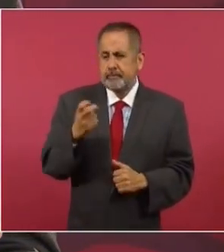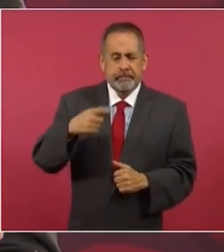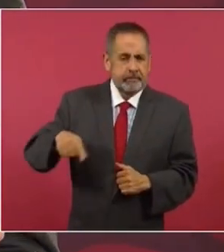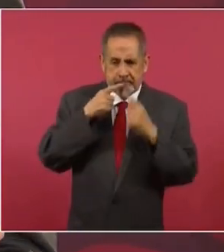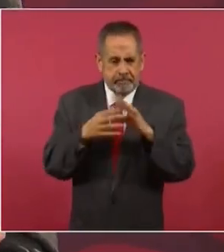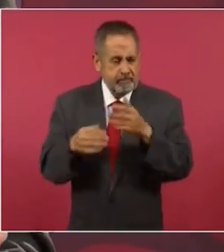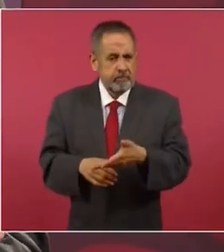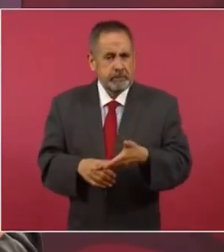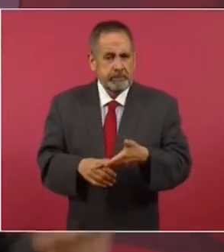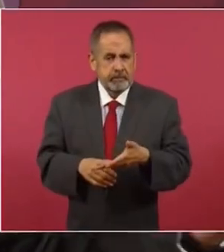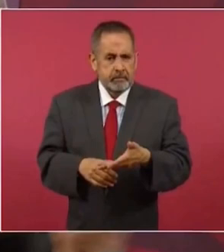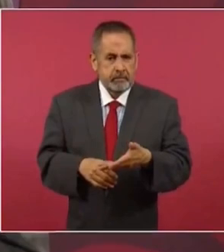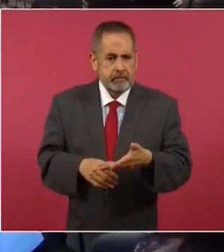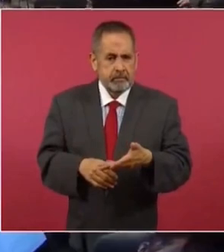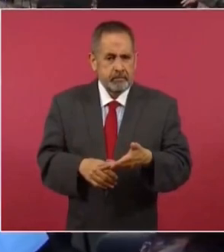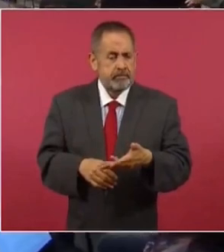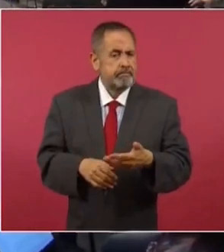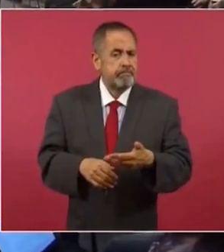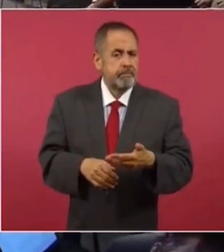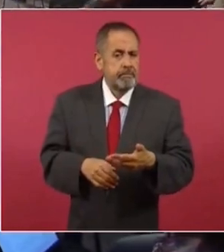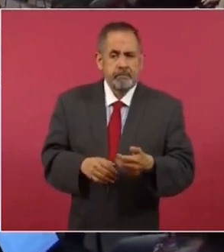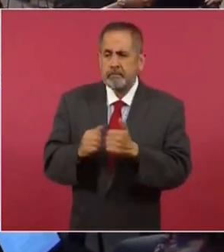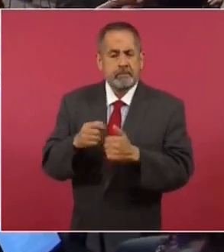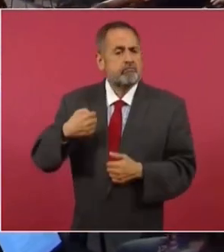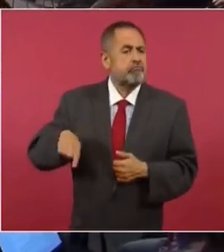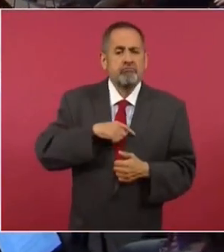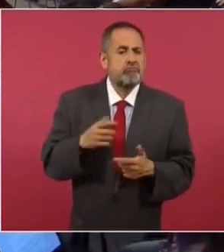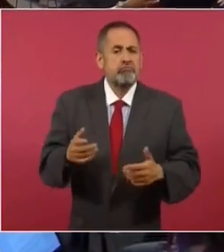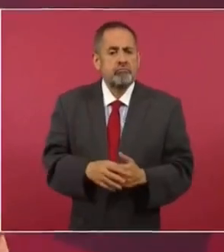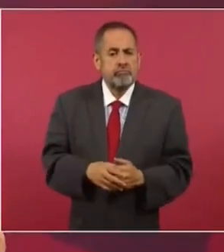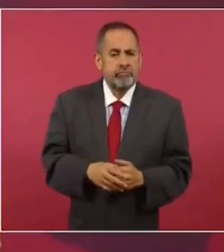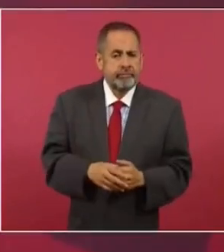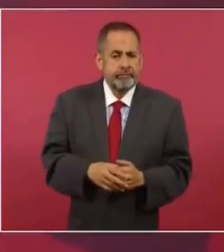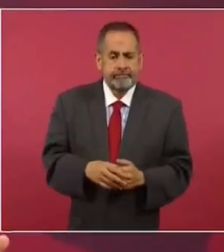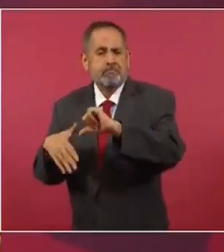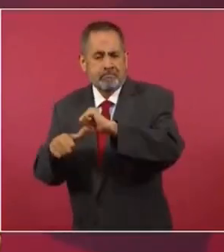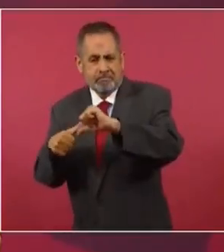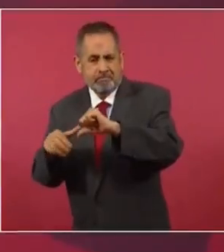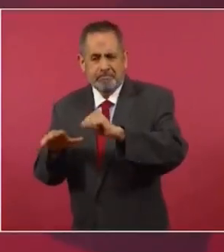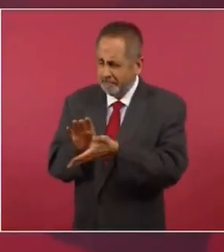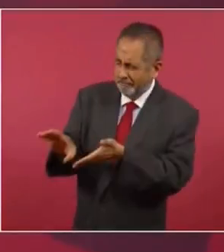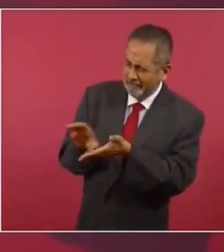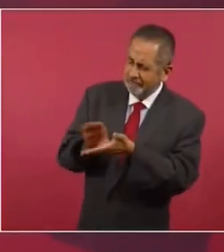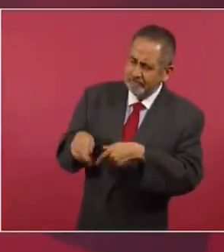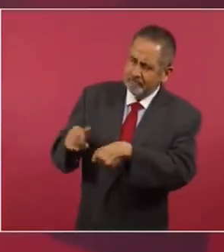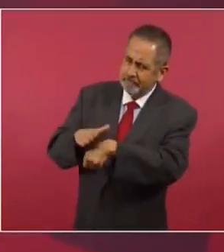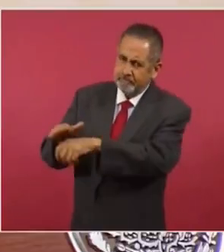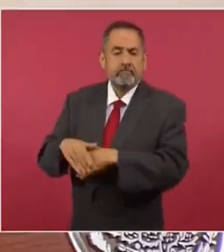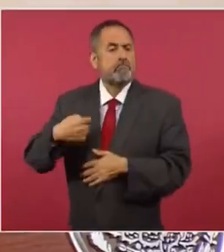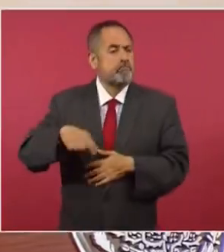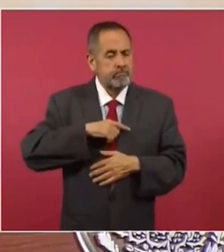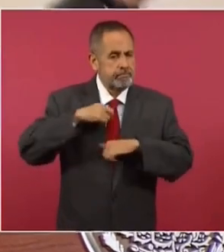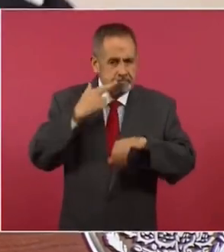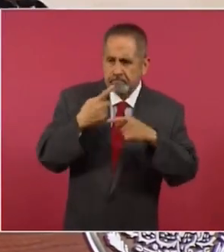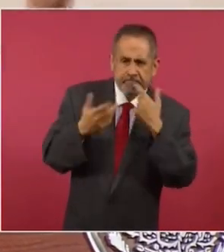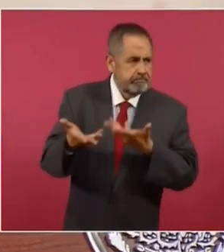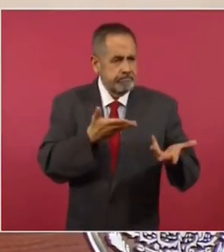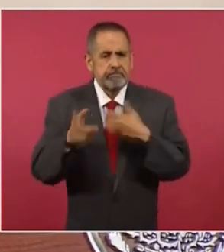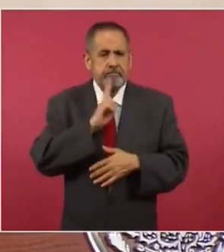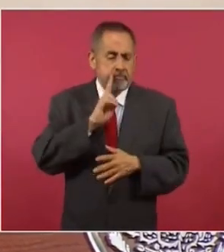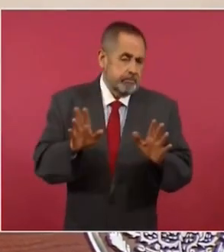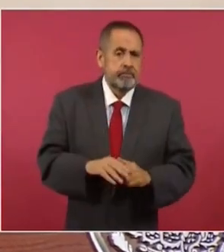logrado con nuestro trabajo conjunto. Y nosotros estamos encabezando esa gestión y